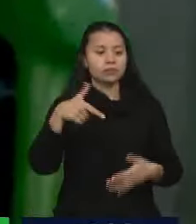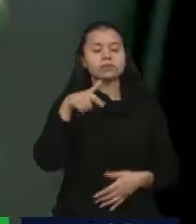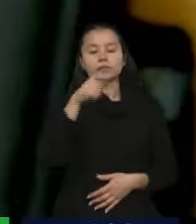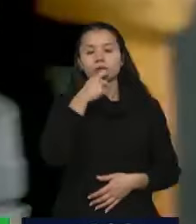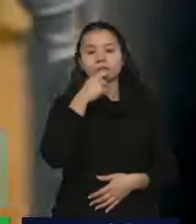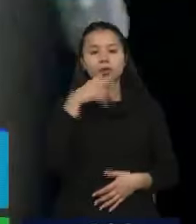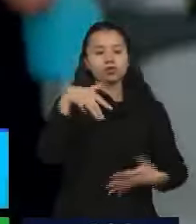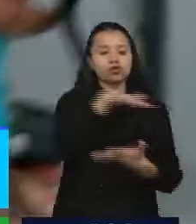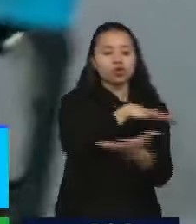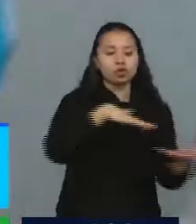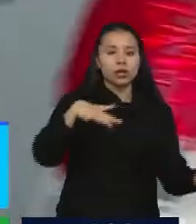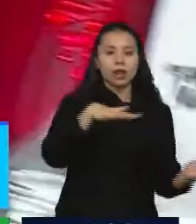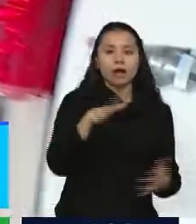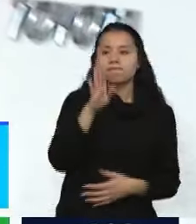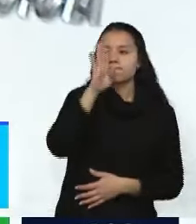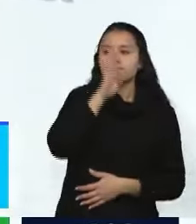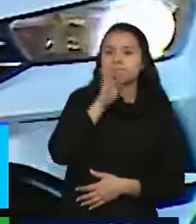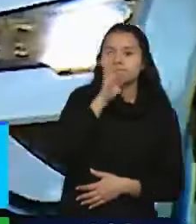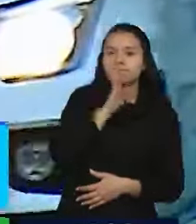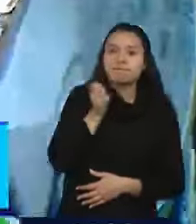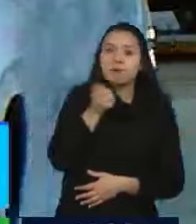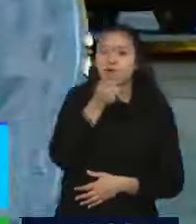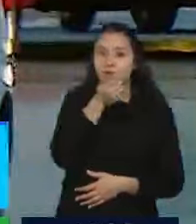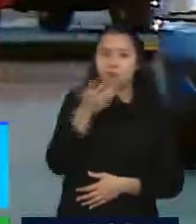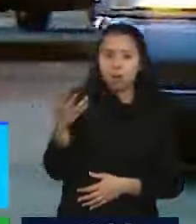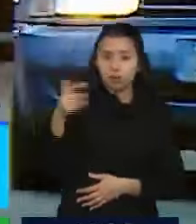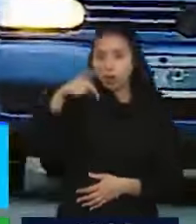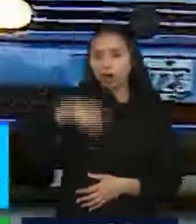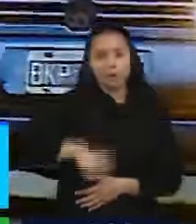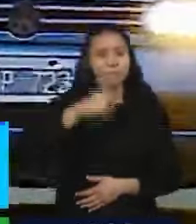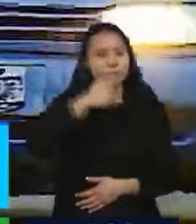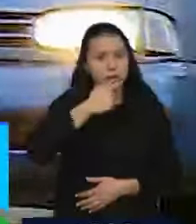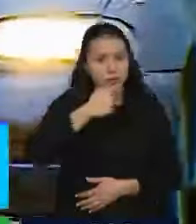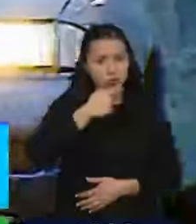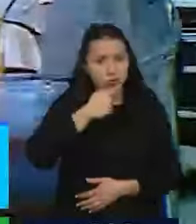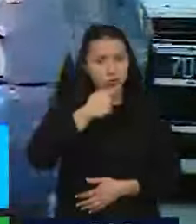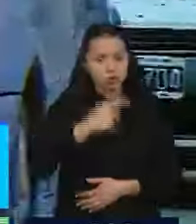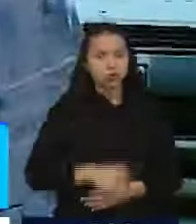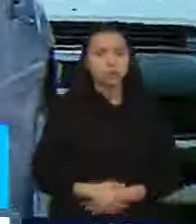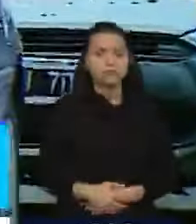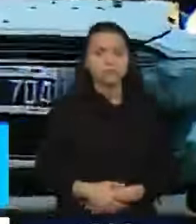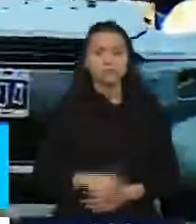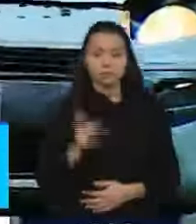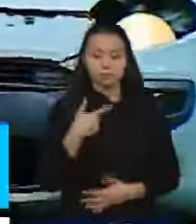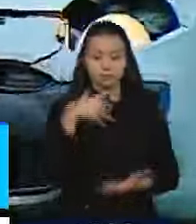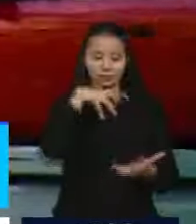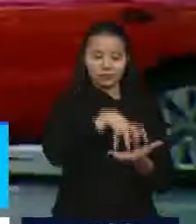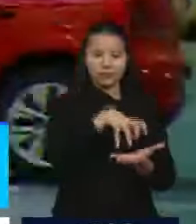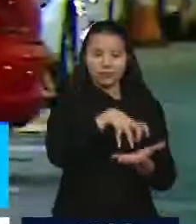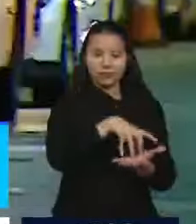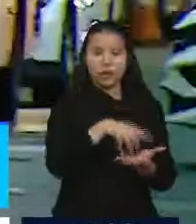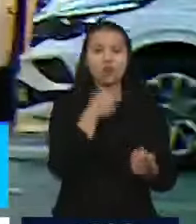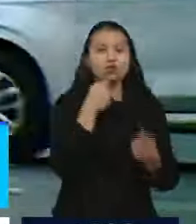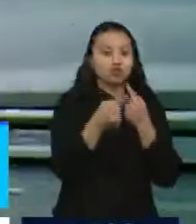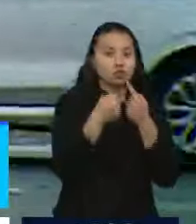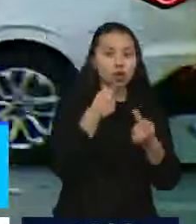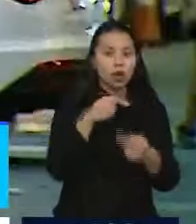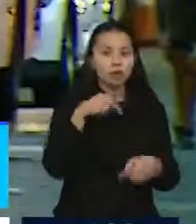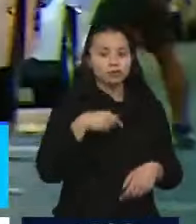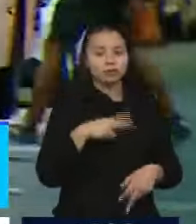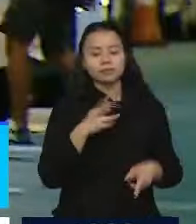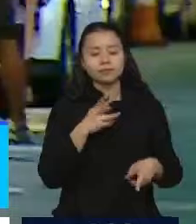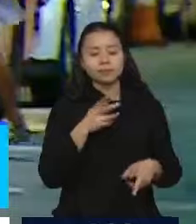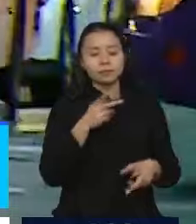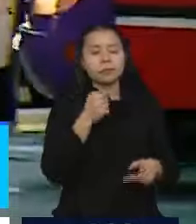al menos en la provincia de Mendoza. Estamos hablando de una encuesta de la consultora Democratia